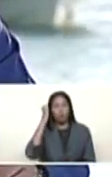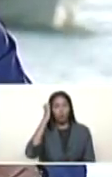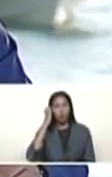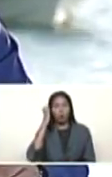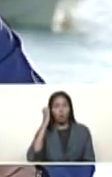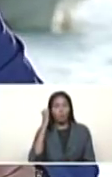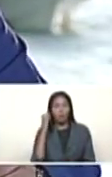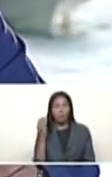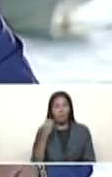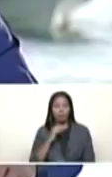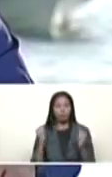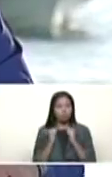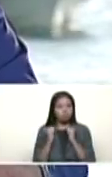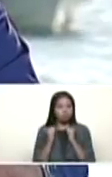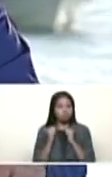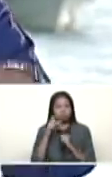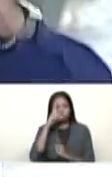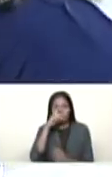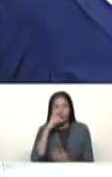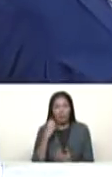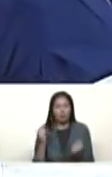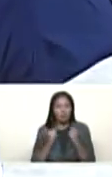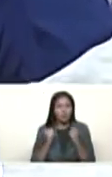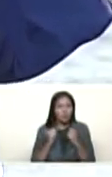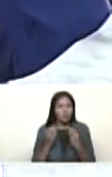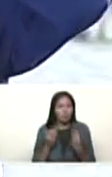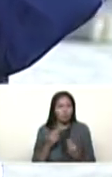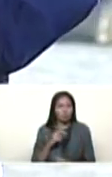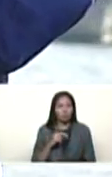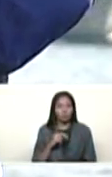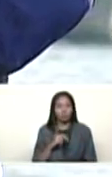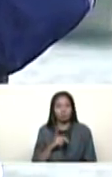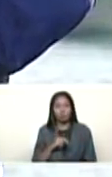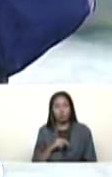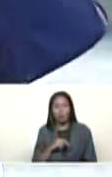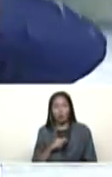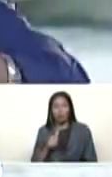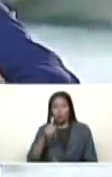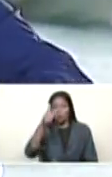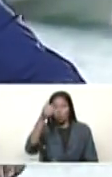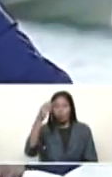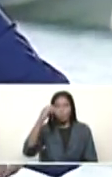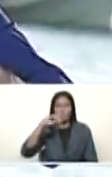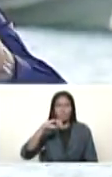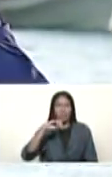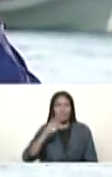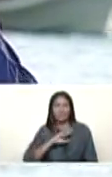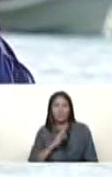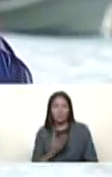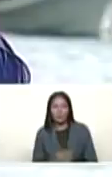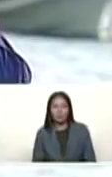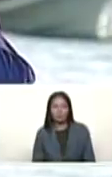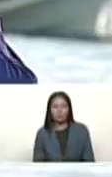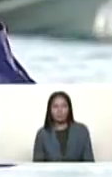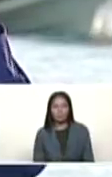hace mucho frío todo el año. Queda por allá en el norte, norte, norte, norte del norte.